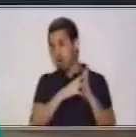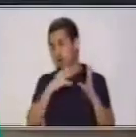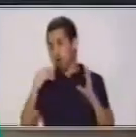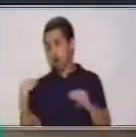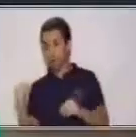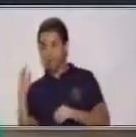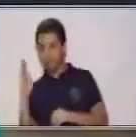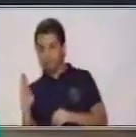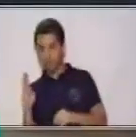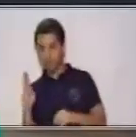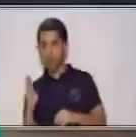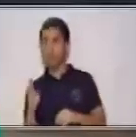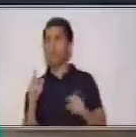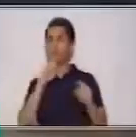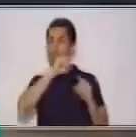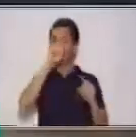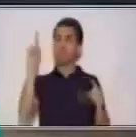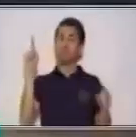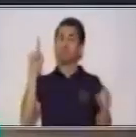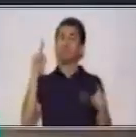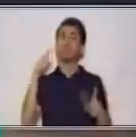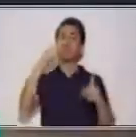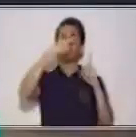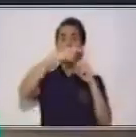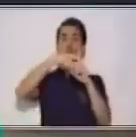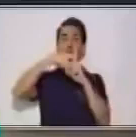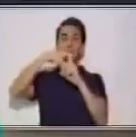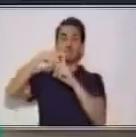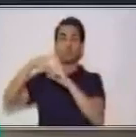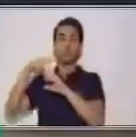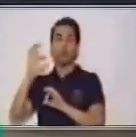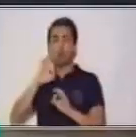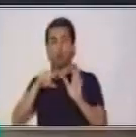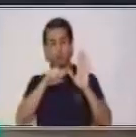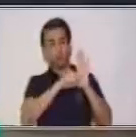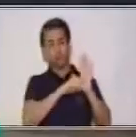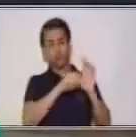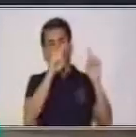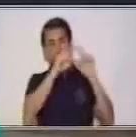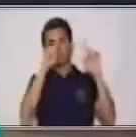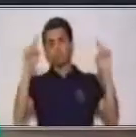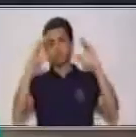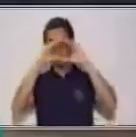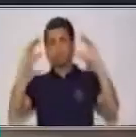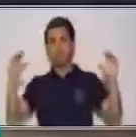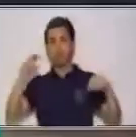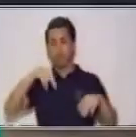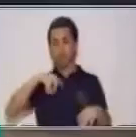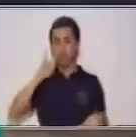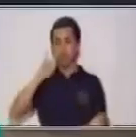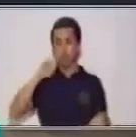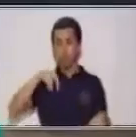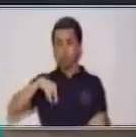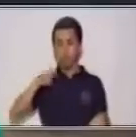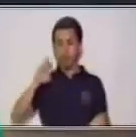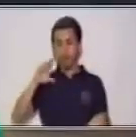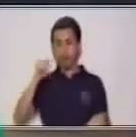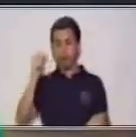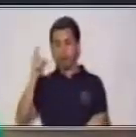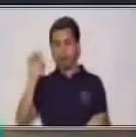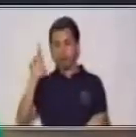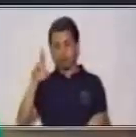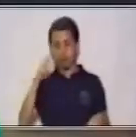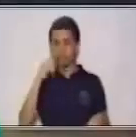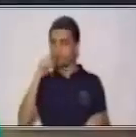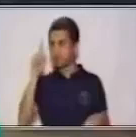copia y se suman o se restan los numeradores. Tenemos el ejemplo acá,